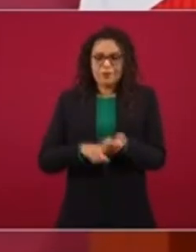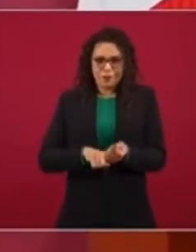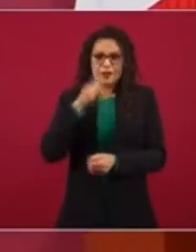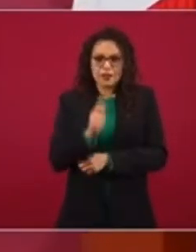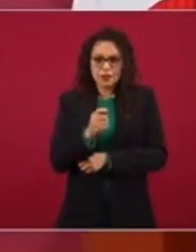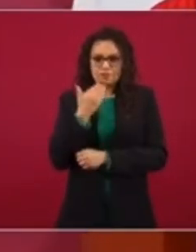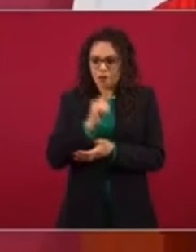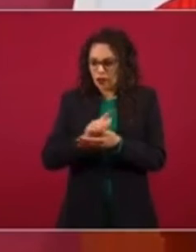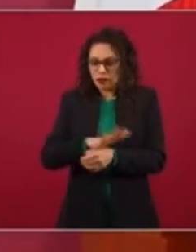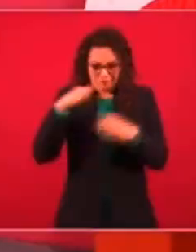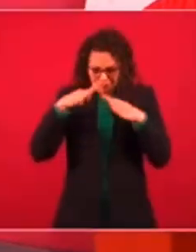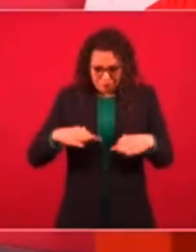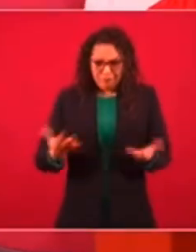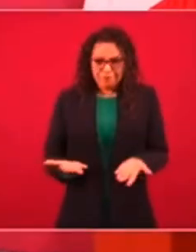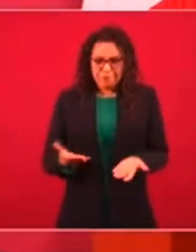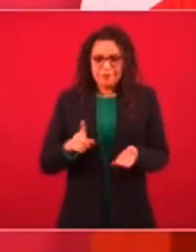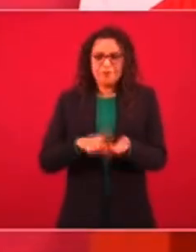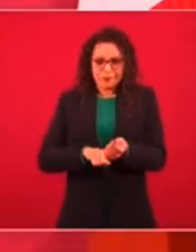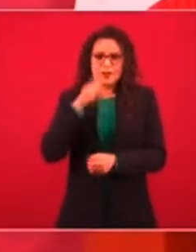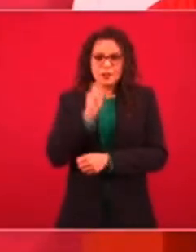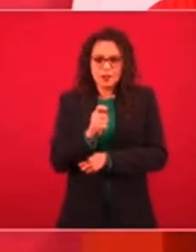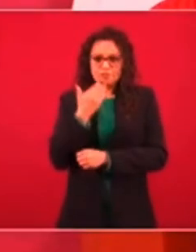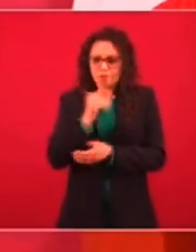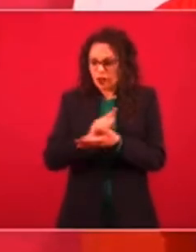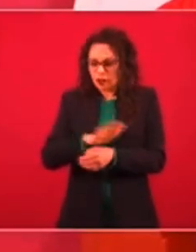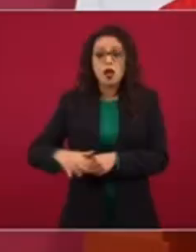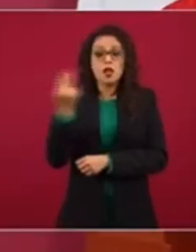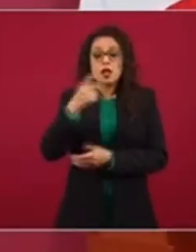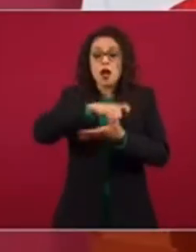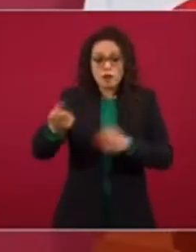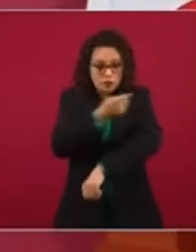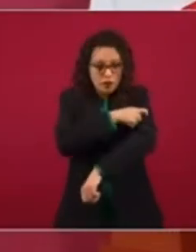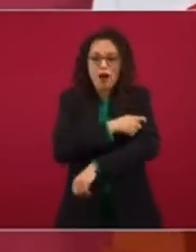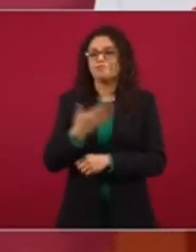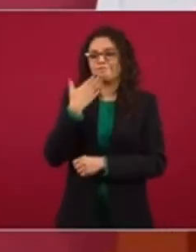comprar las vacunas, tenemos el dinero. Necesitamos comprar las vacunas, tenemos el dinero.